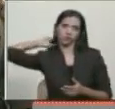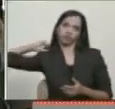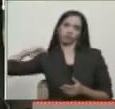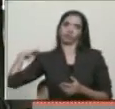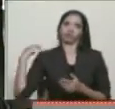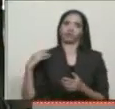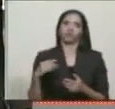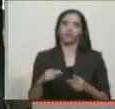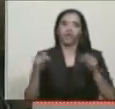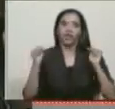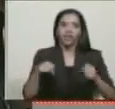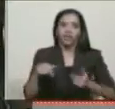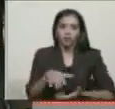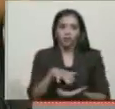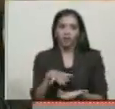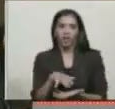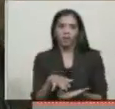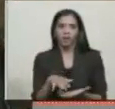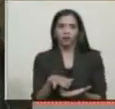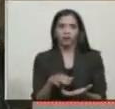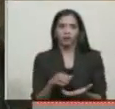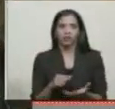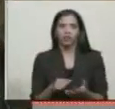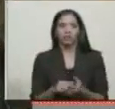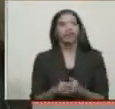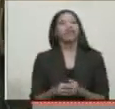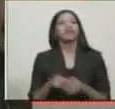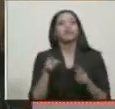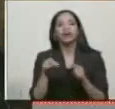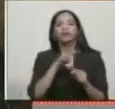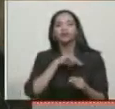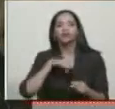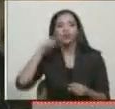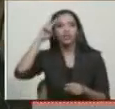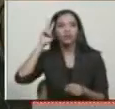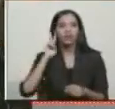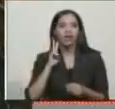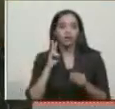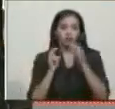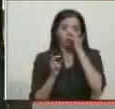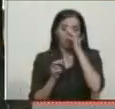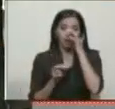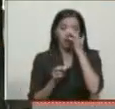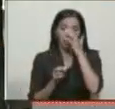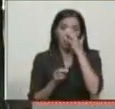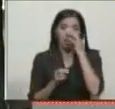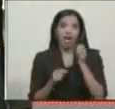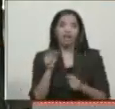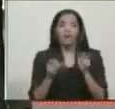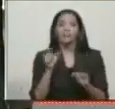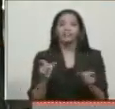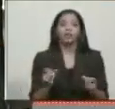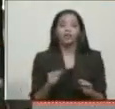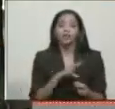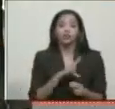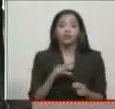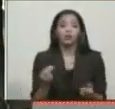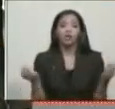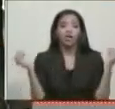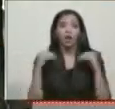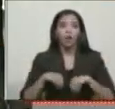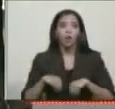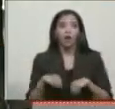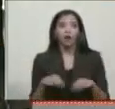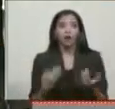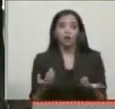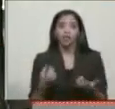Este conflicto sirve para depurar a aquellos que no están comprometidos, aquellos que lastimosamente nosotros le dimos un